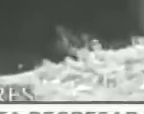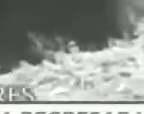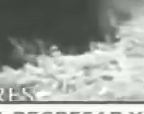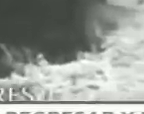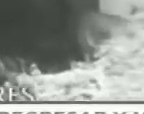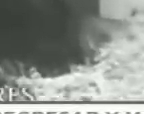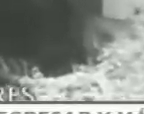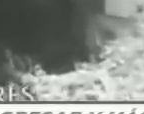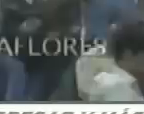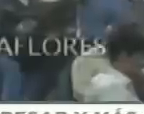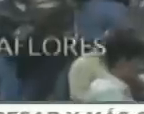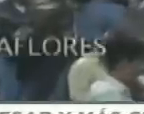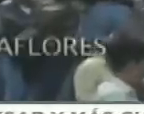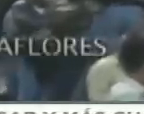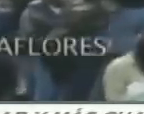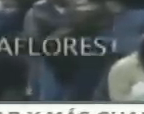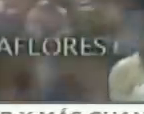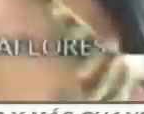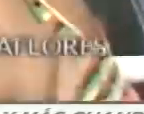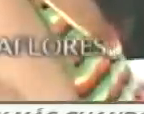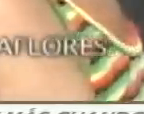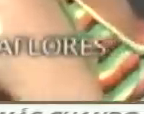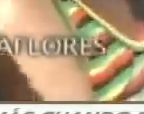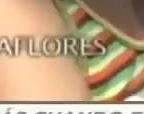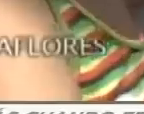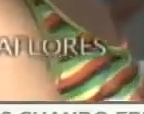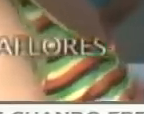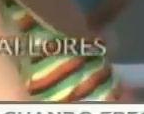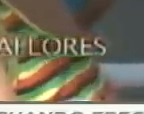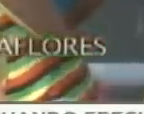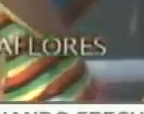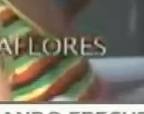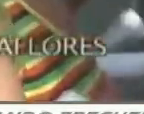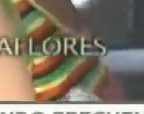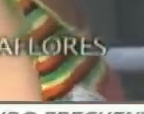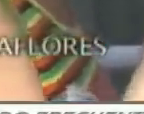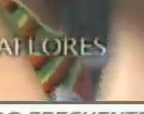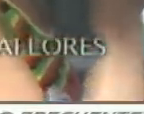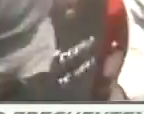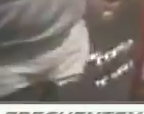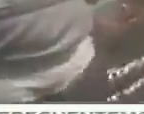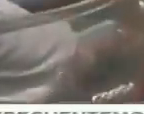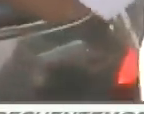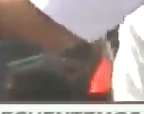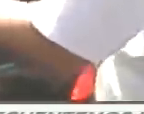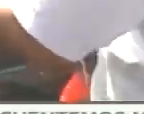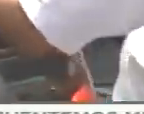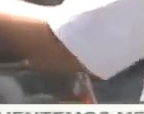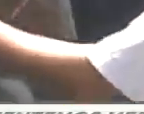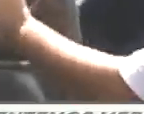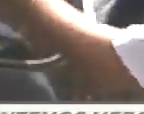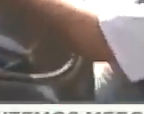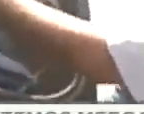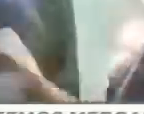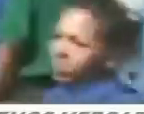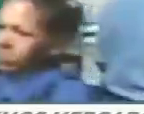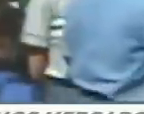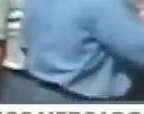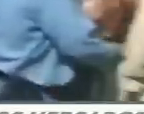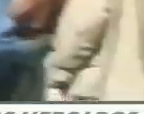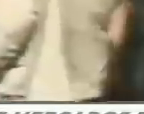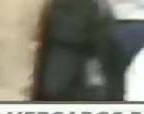marcha, mientras en las inmediaciones del palacio el pueblo bolivariano se concentraba. La